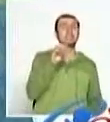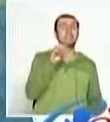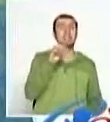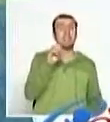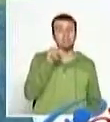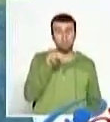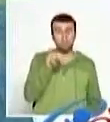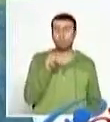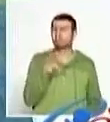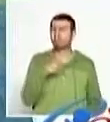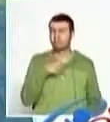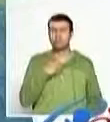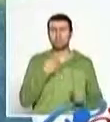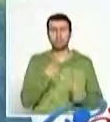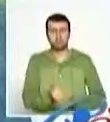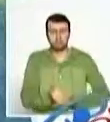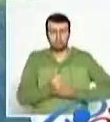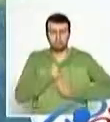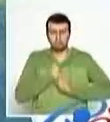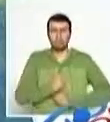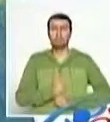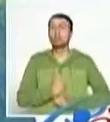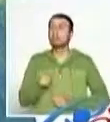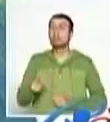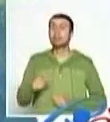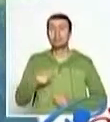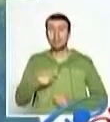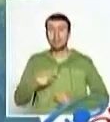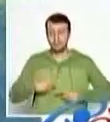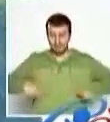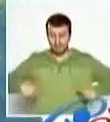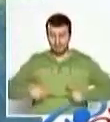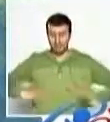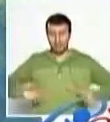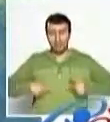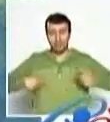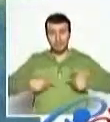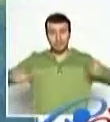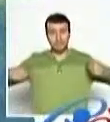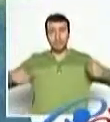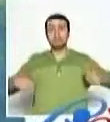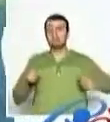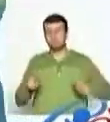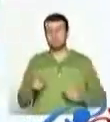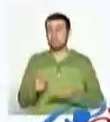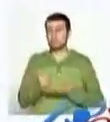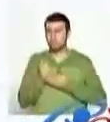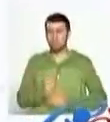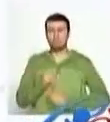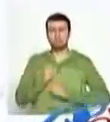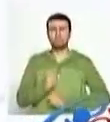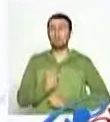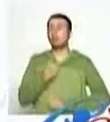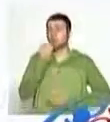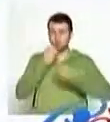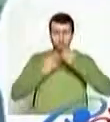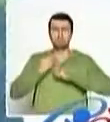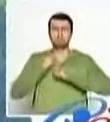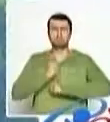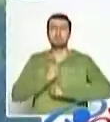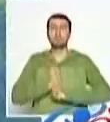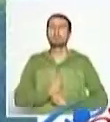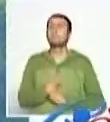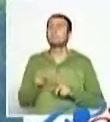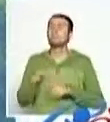de omegas, pescados que tengan espinas y pues evitar estos,